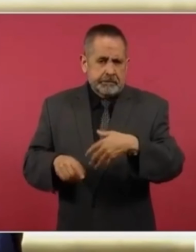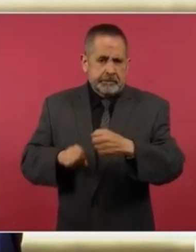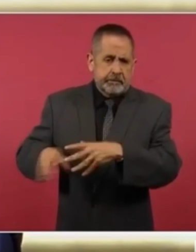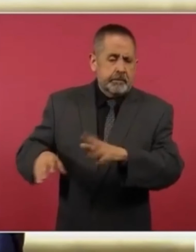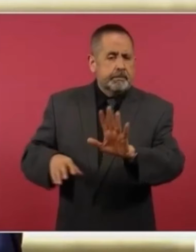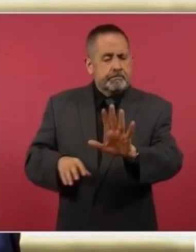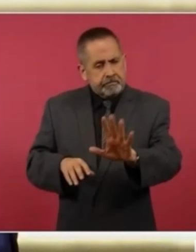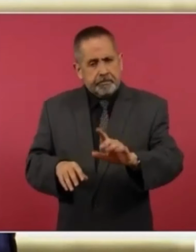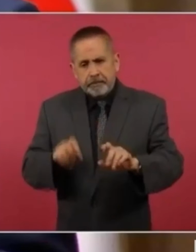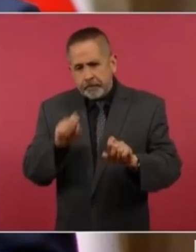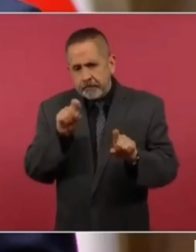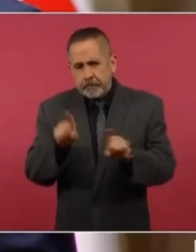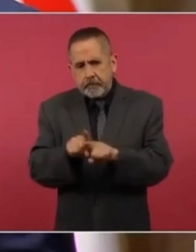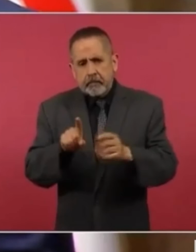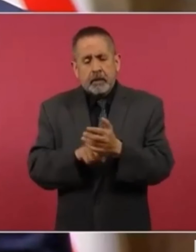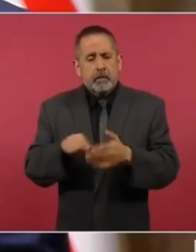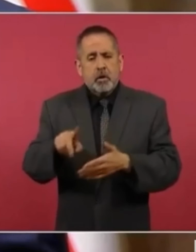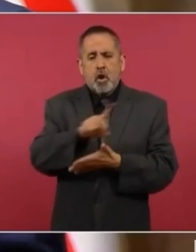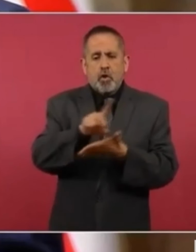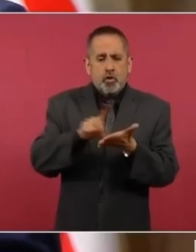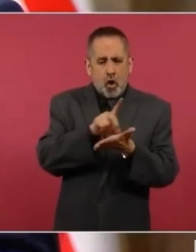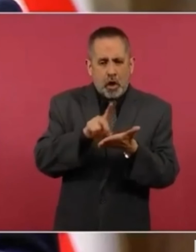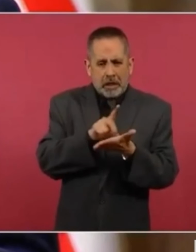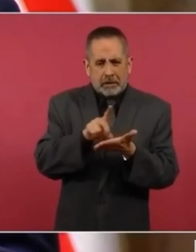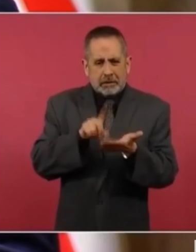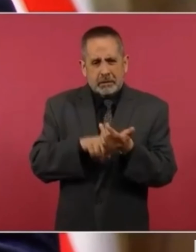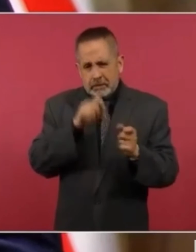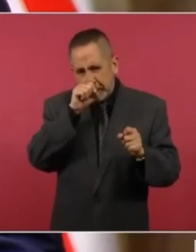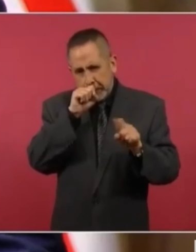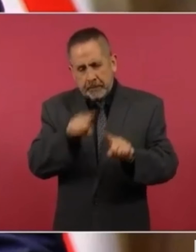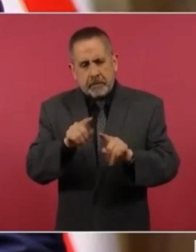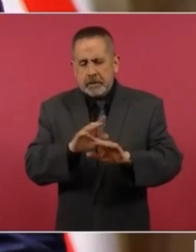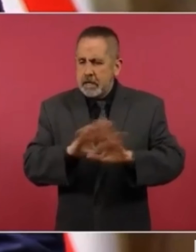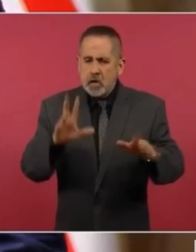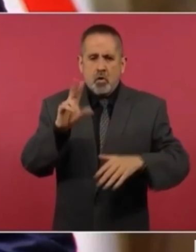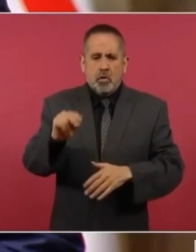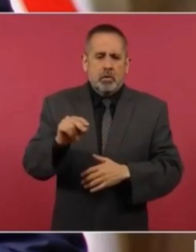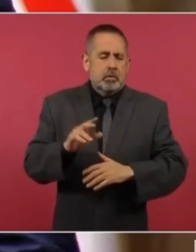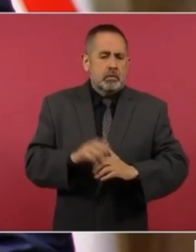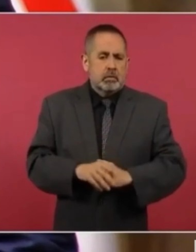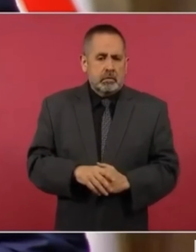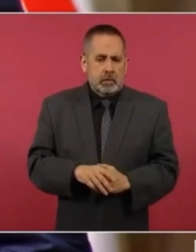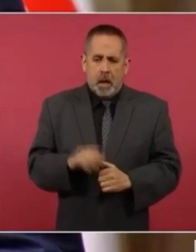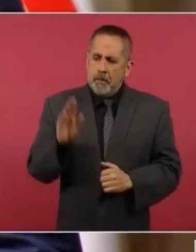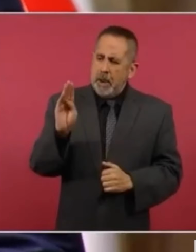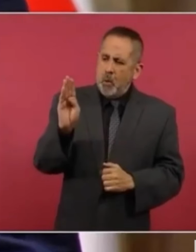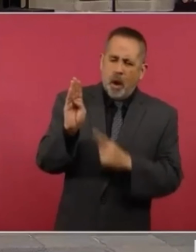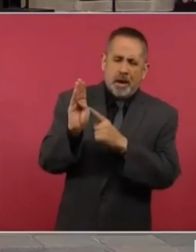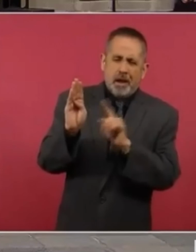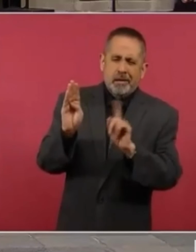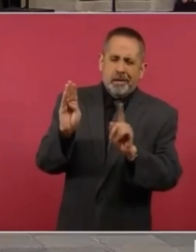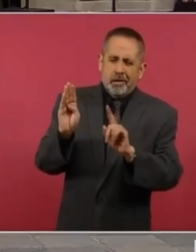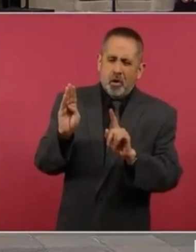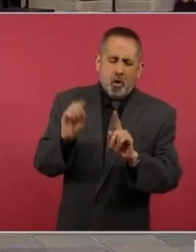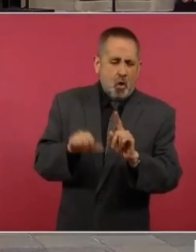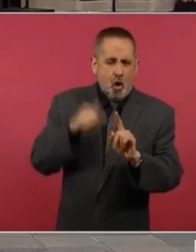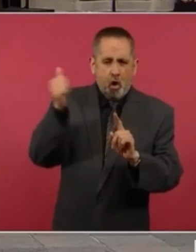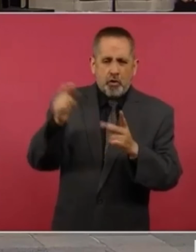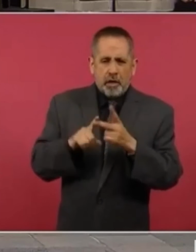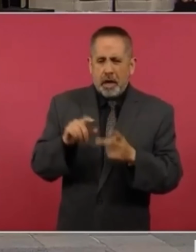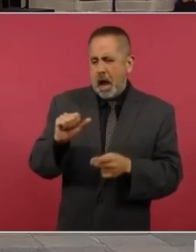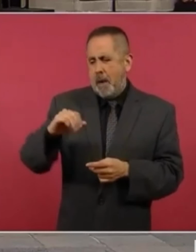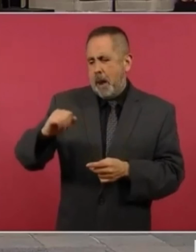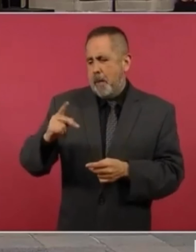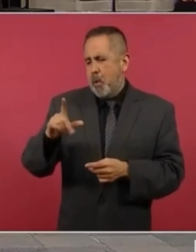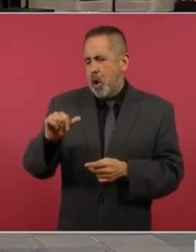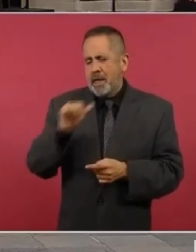Así también en el caso de las drogas. Ya no es la marihuana, ya no es la amapola, ya